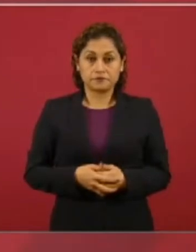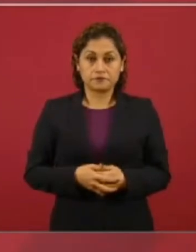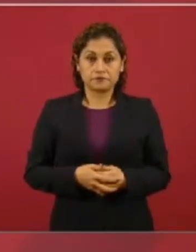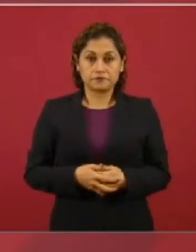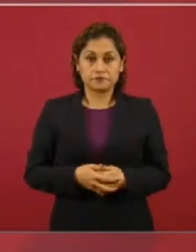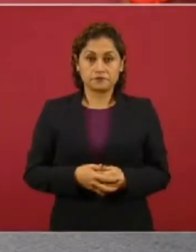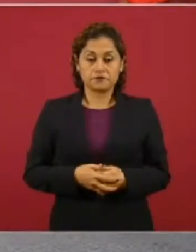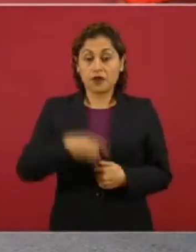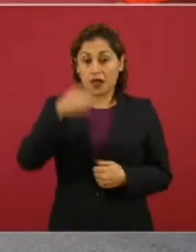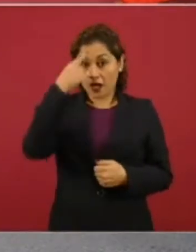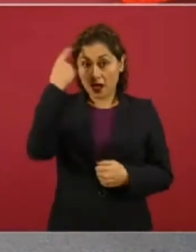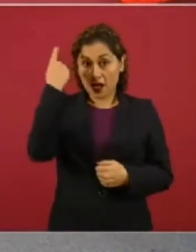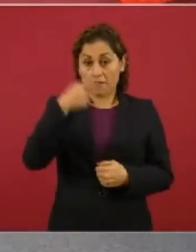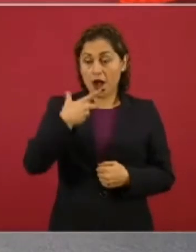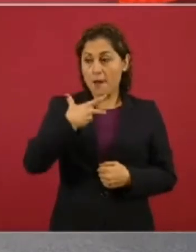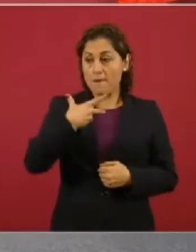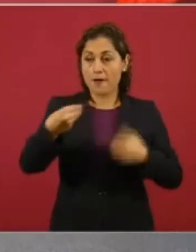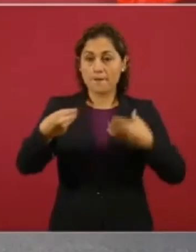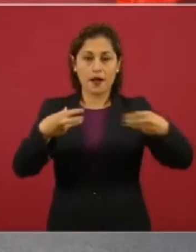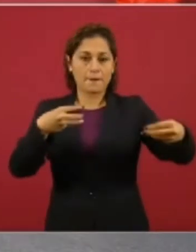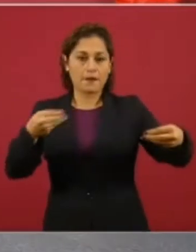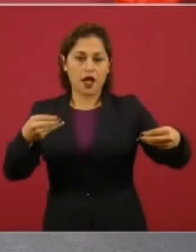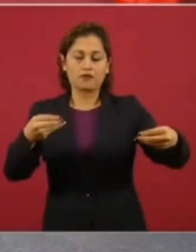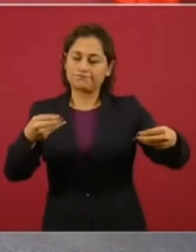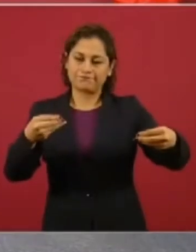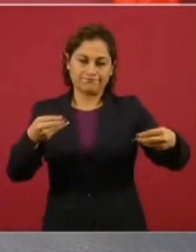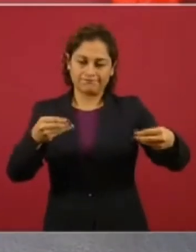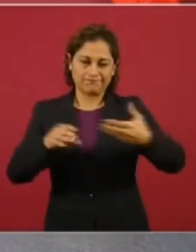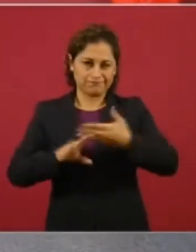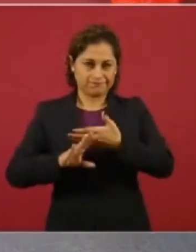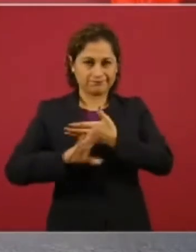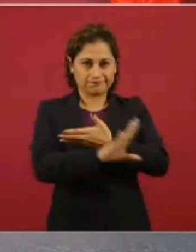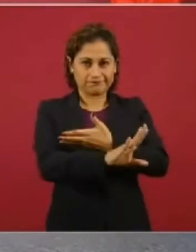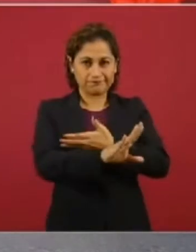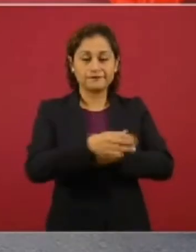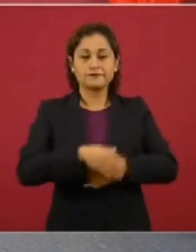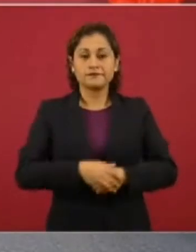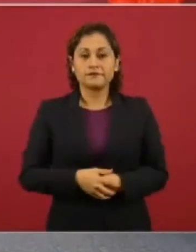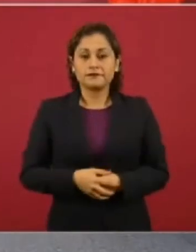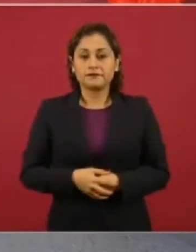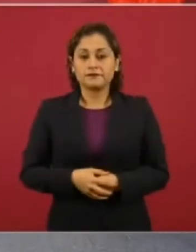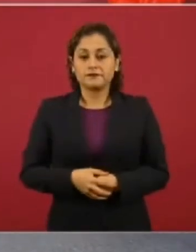evitar contagios y también para